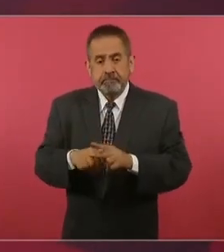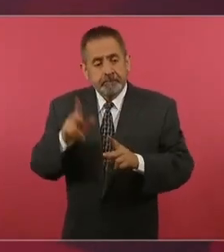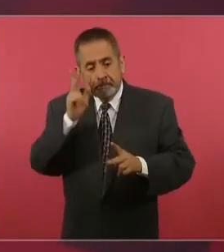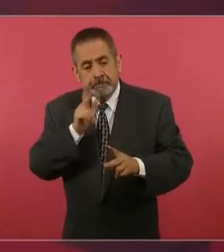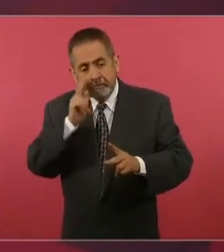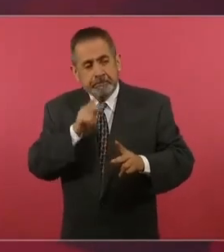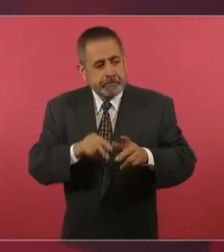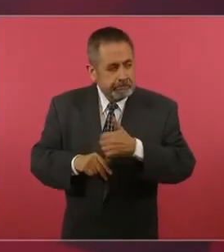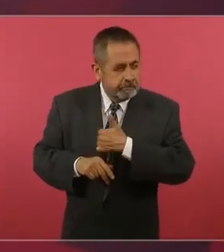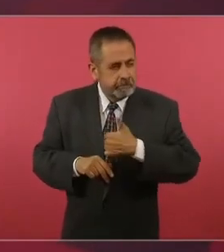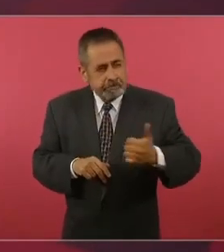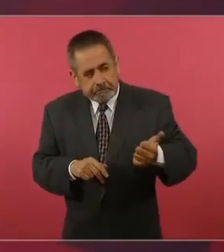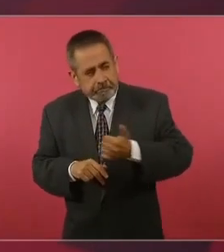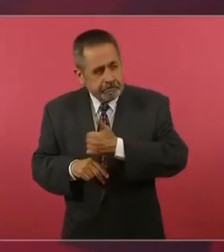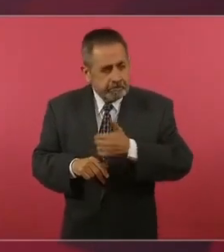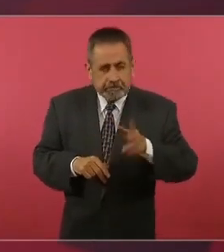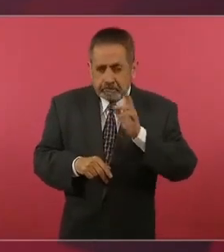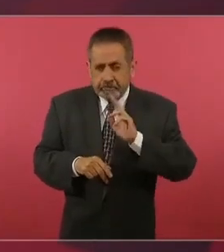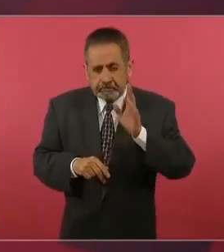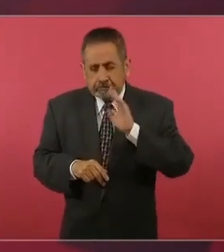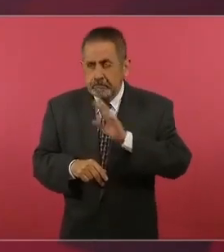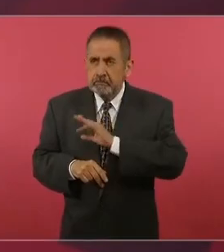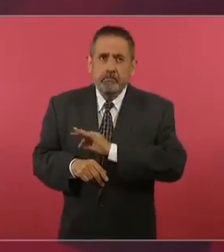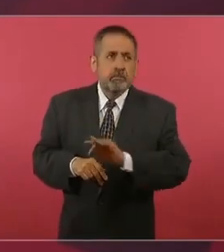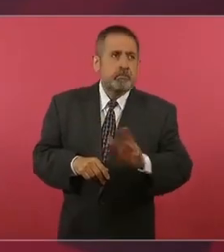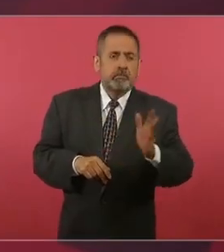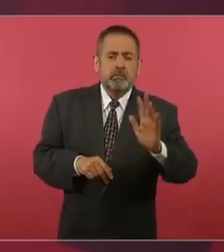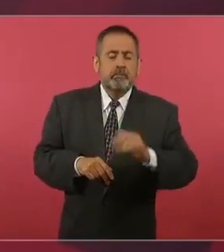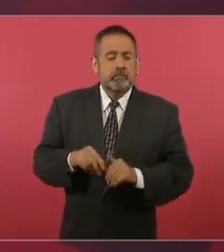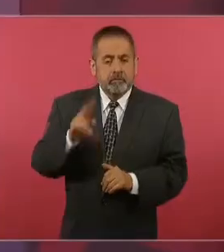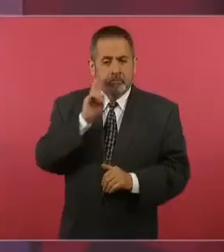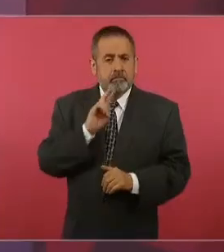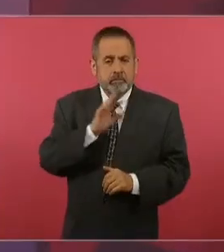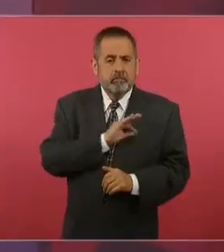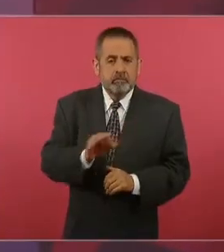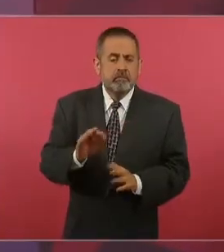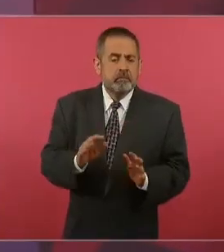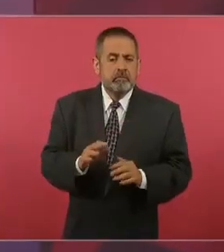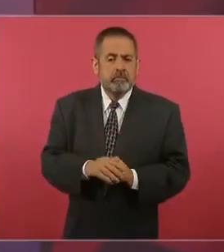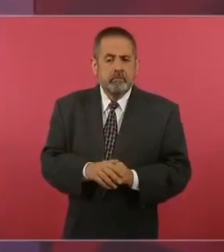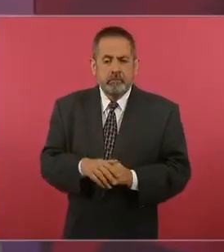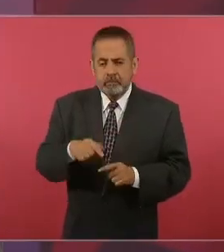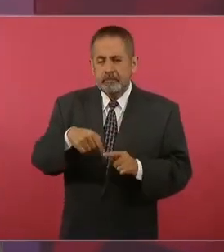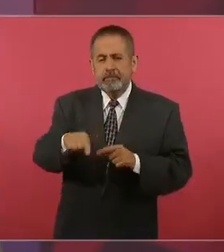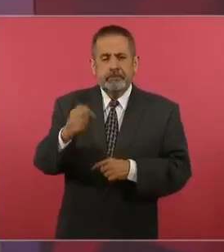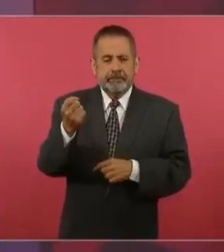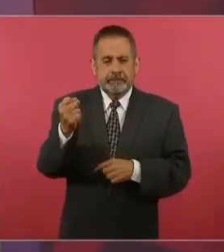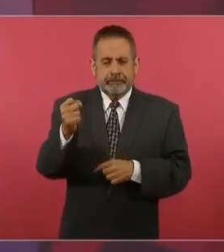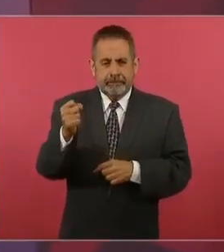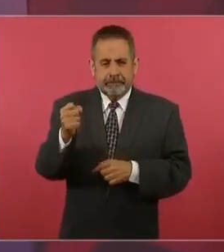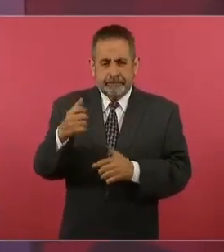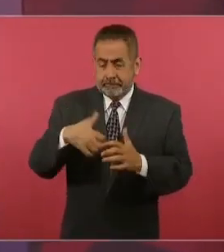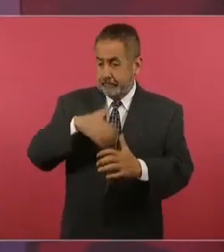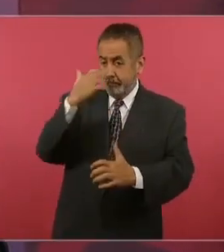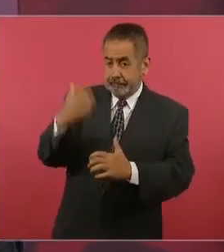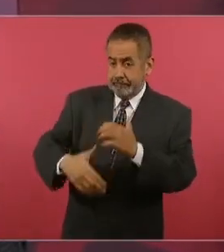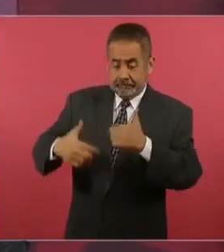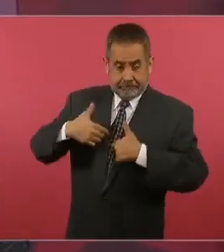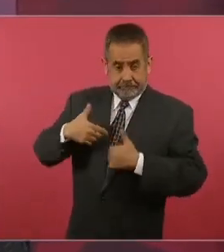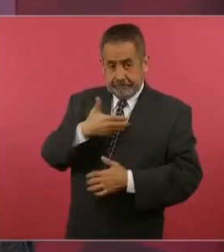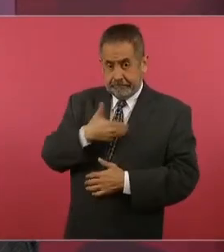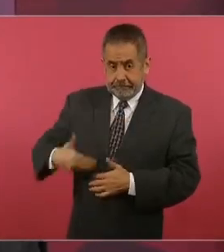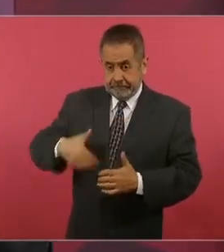de prueba y que podamos a finales de septiembre, que concluye la